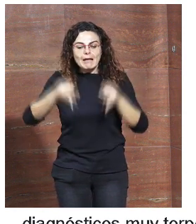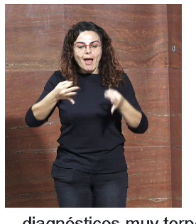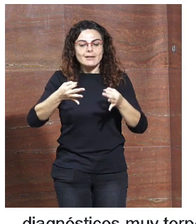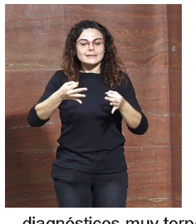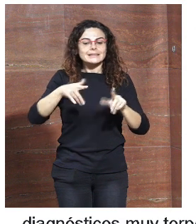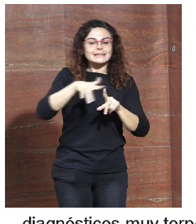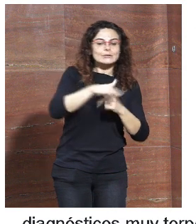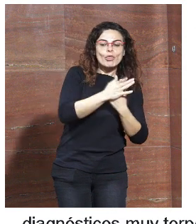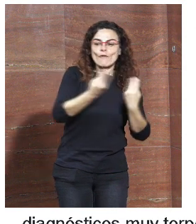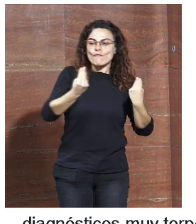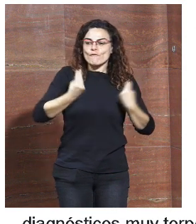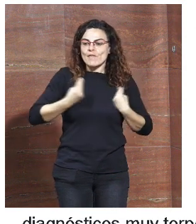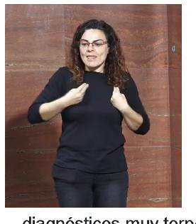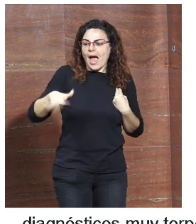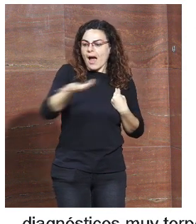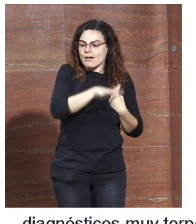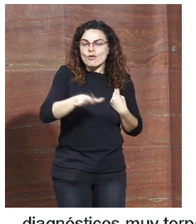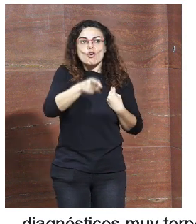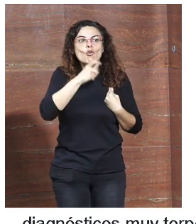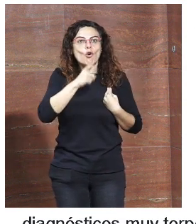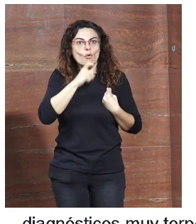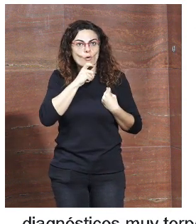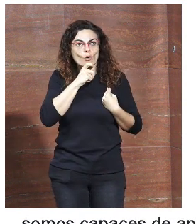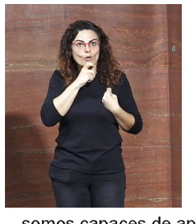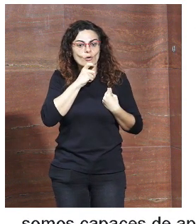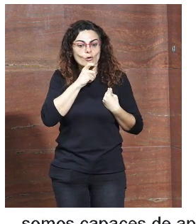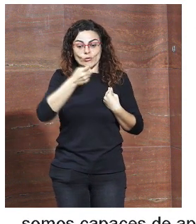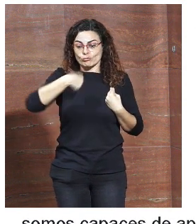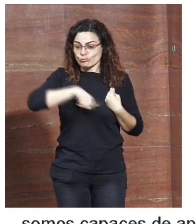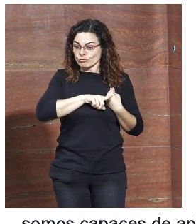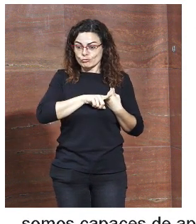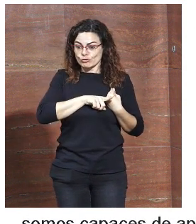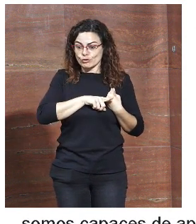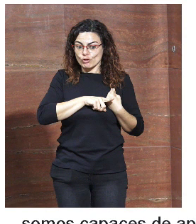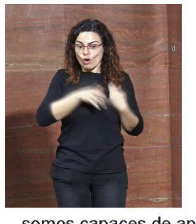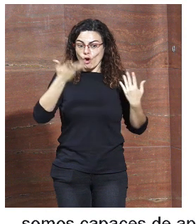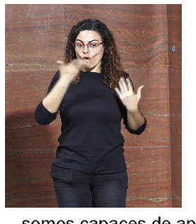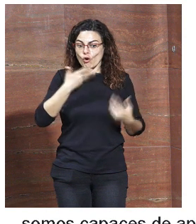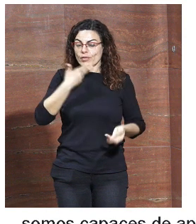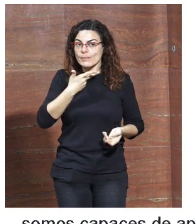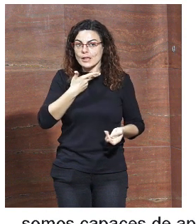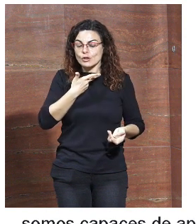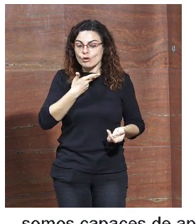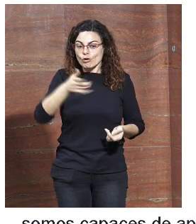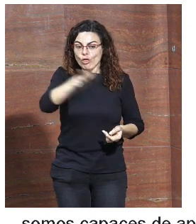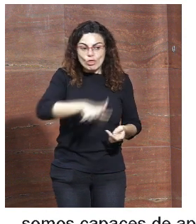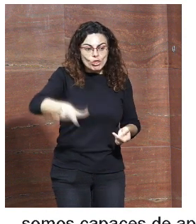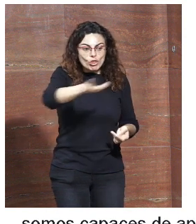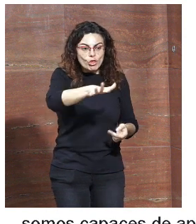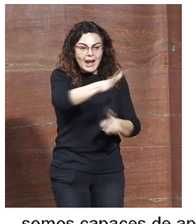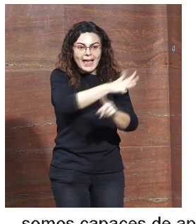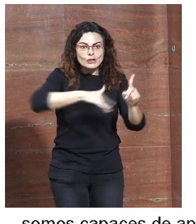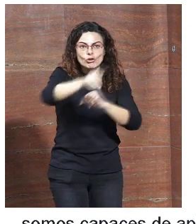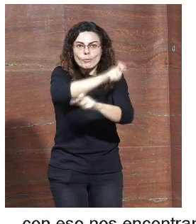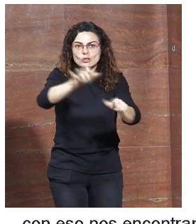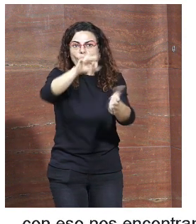de vida en nuestras poblaciones. Y con eso nos encontramos, con ayuntamientos que no tienen un real conocimiento de cómo están impactando esos entornos en esas